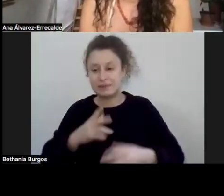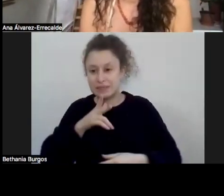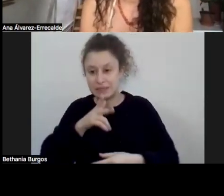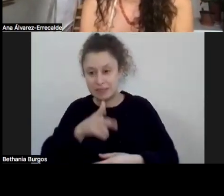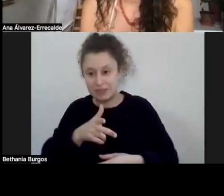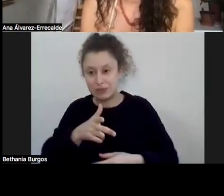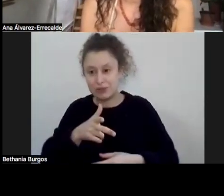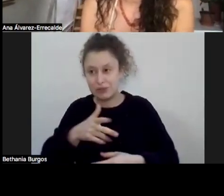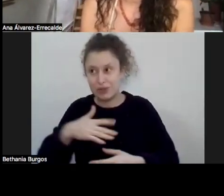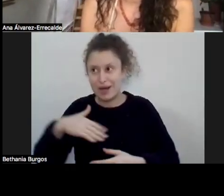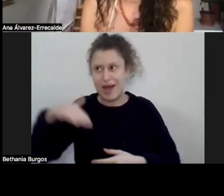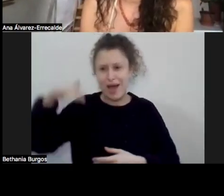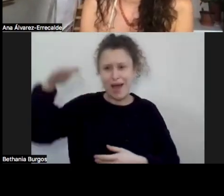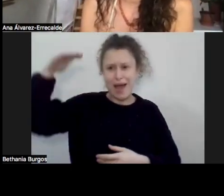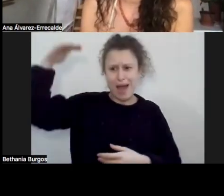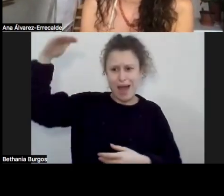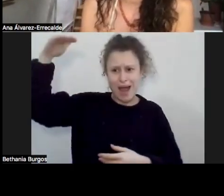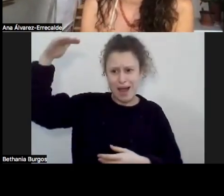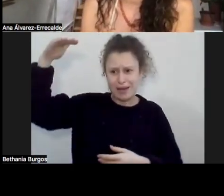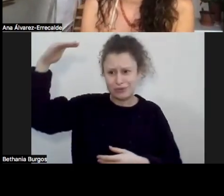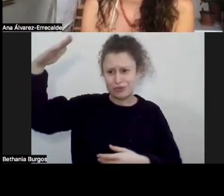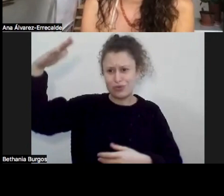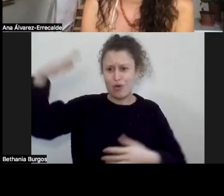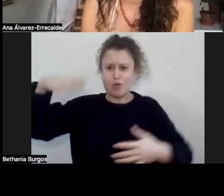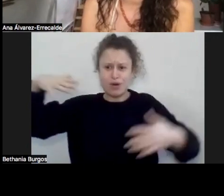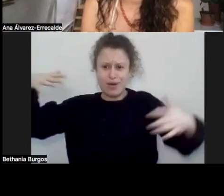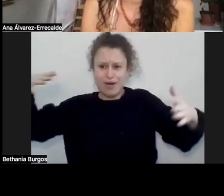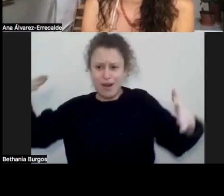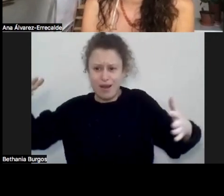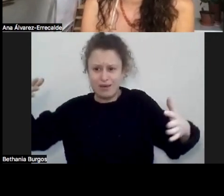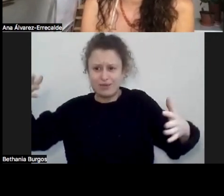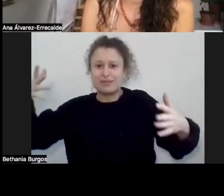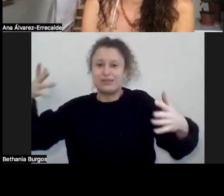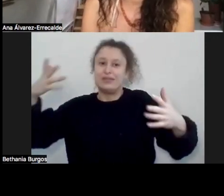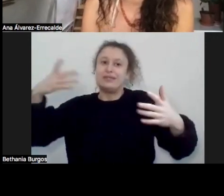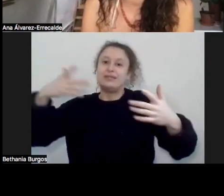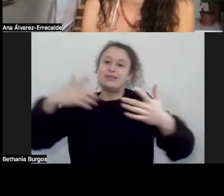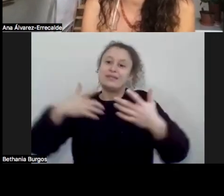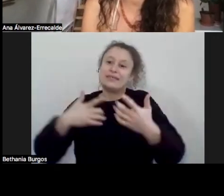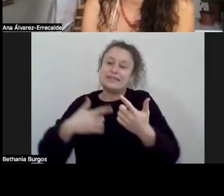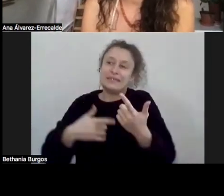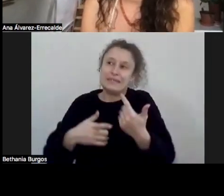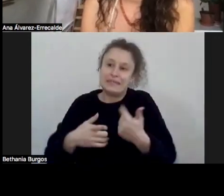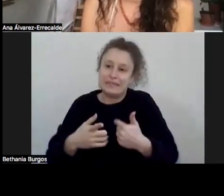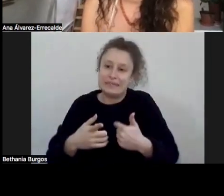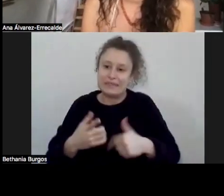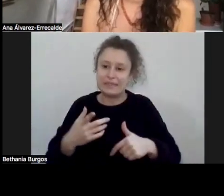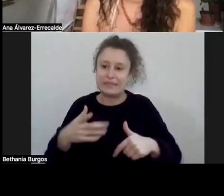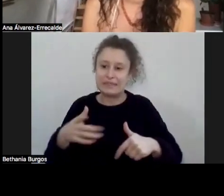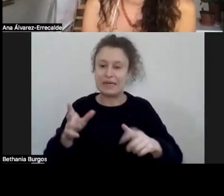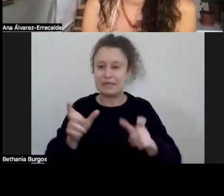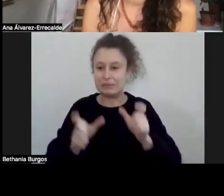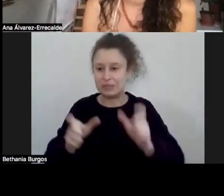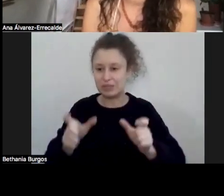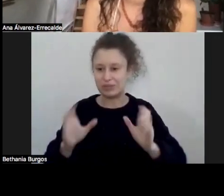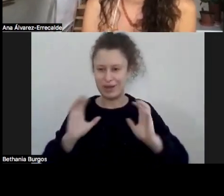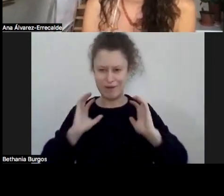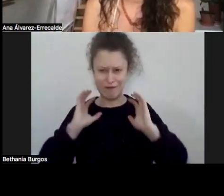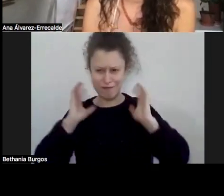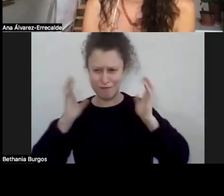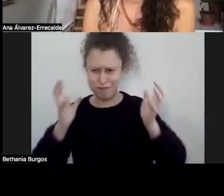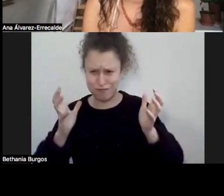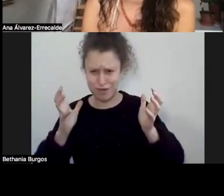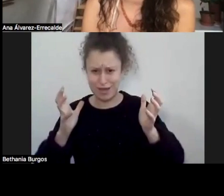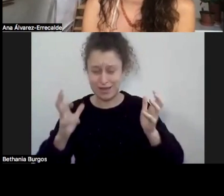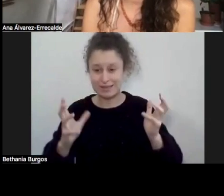y lo que conlleva, ¿no? el cuidado de una persona con brotes agresivos cuando te sientes sola,